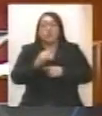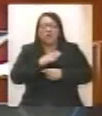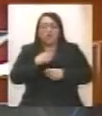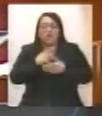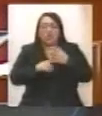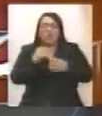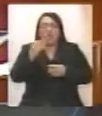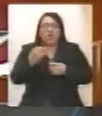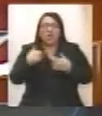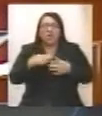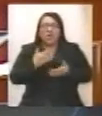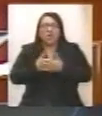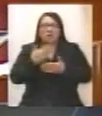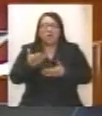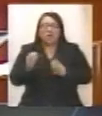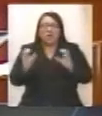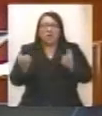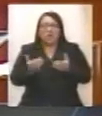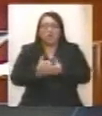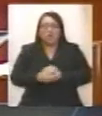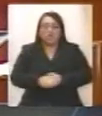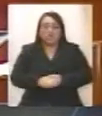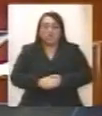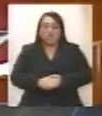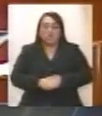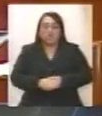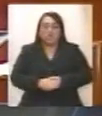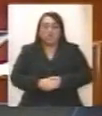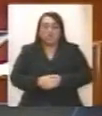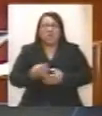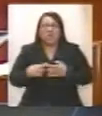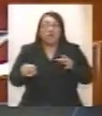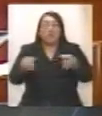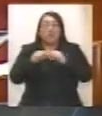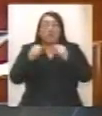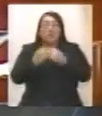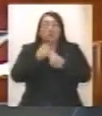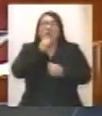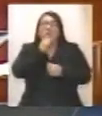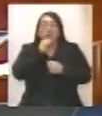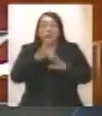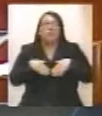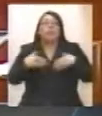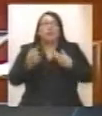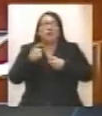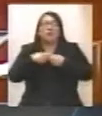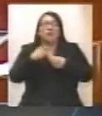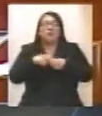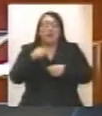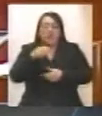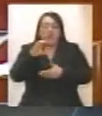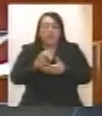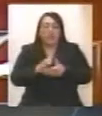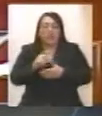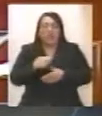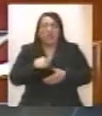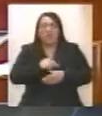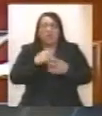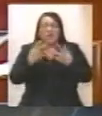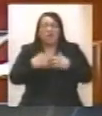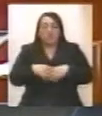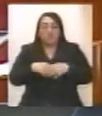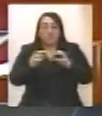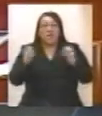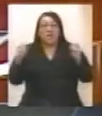que se ha propuesto al Congreso de la República que el sector privado pueda participar en el capital de nuestras